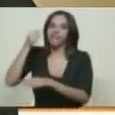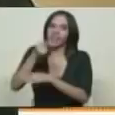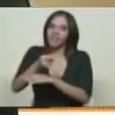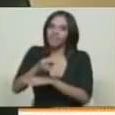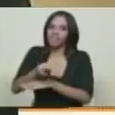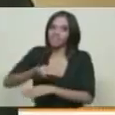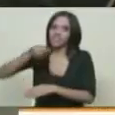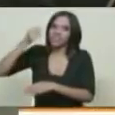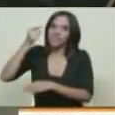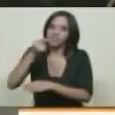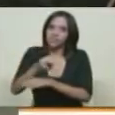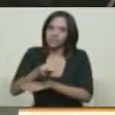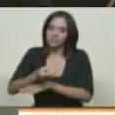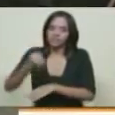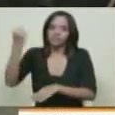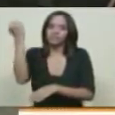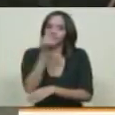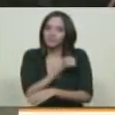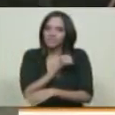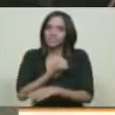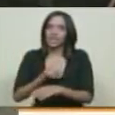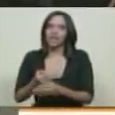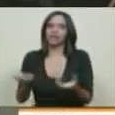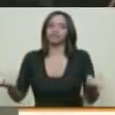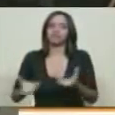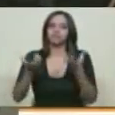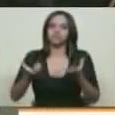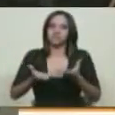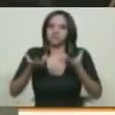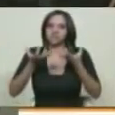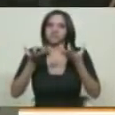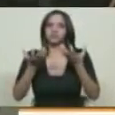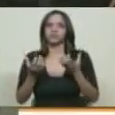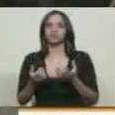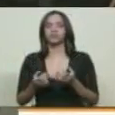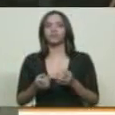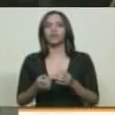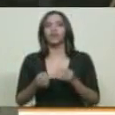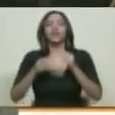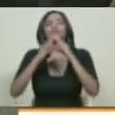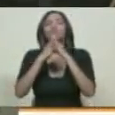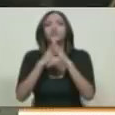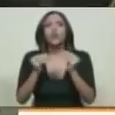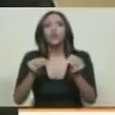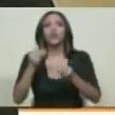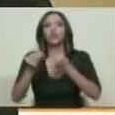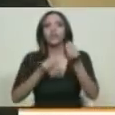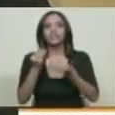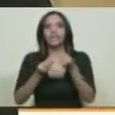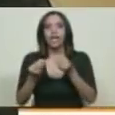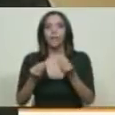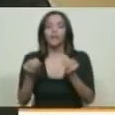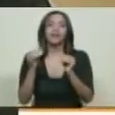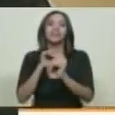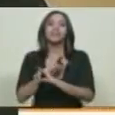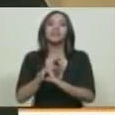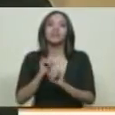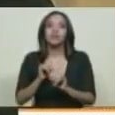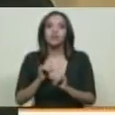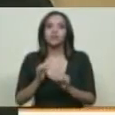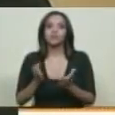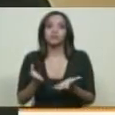asesinar, te vamos a quemar. Bueno, todo eso lo hacemos. Lo hacemos porque, al fin y al cabo, nos duele Venezuela.